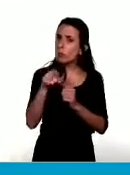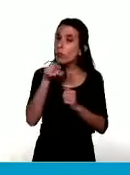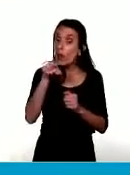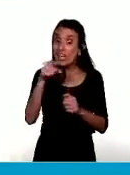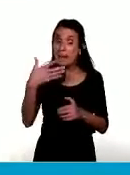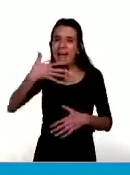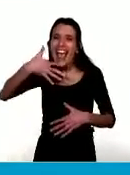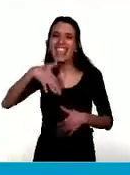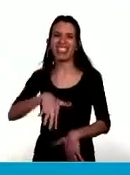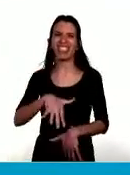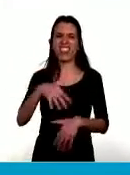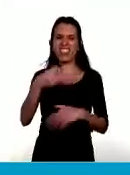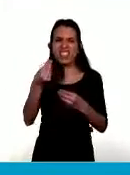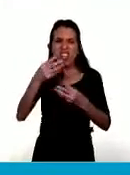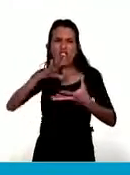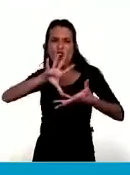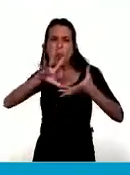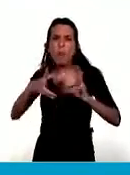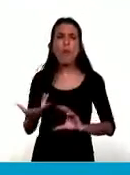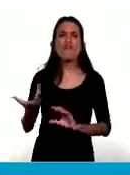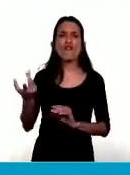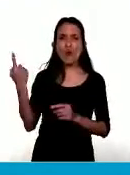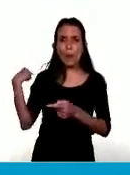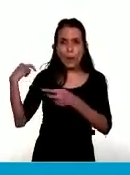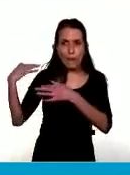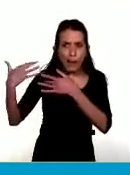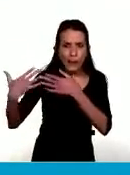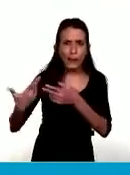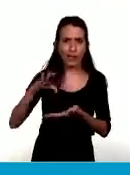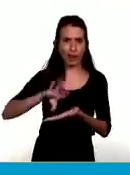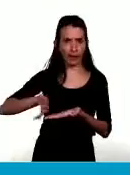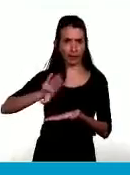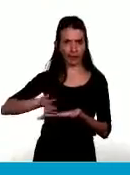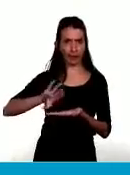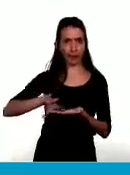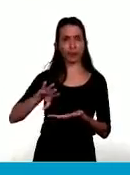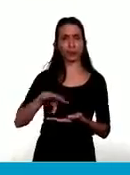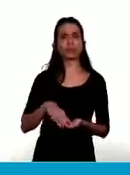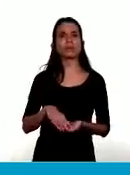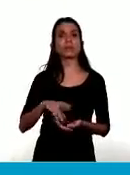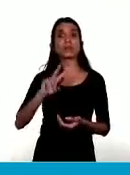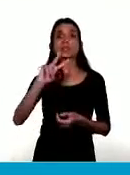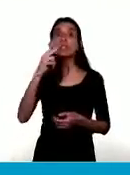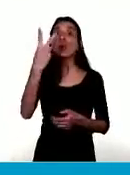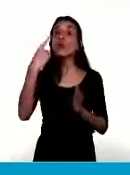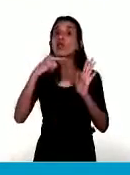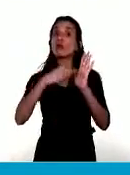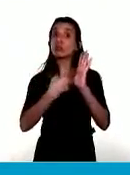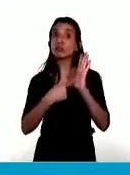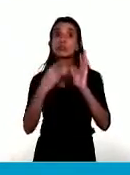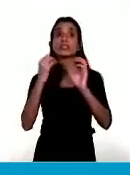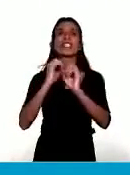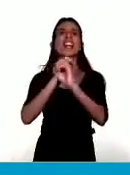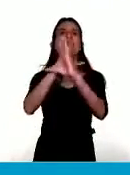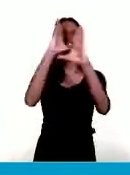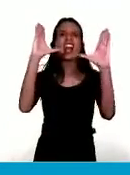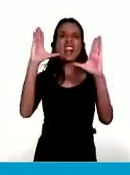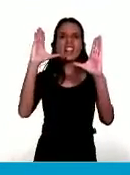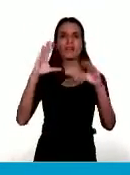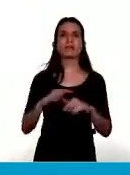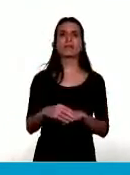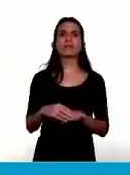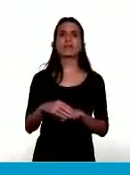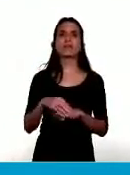entender lo que estamos discutiendo. Y el segundo punto, tenemos que señalar la asistencia que